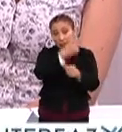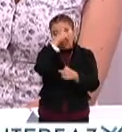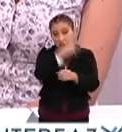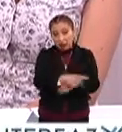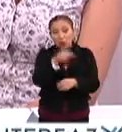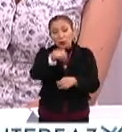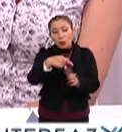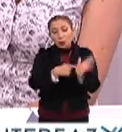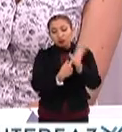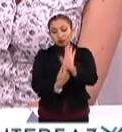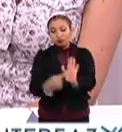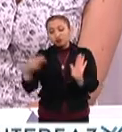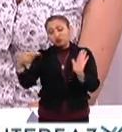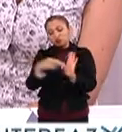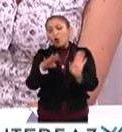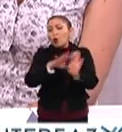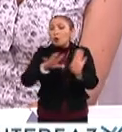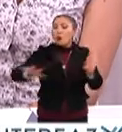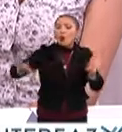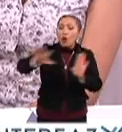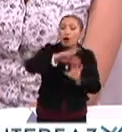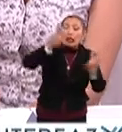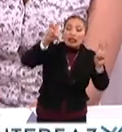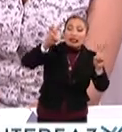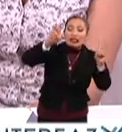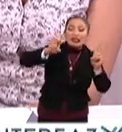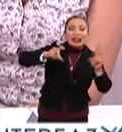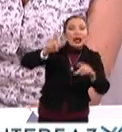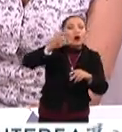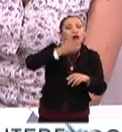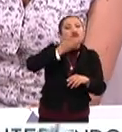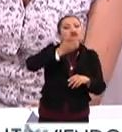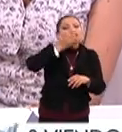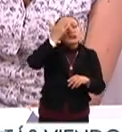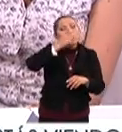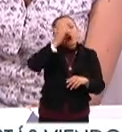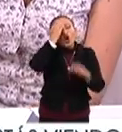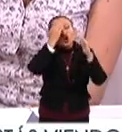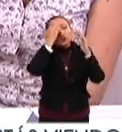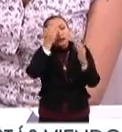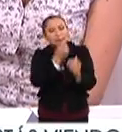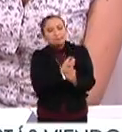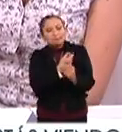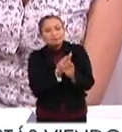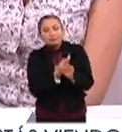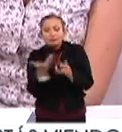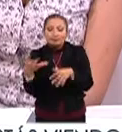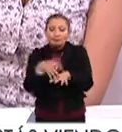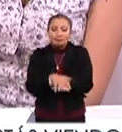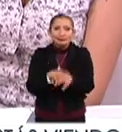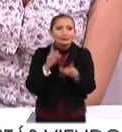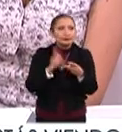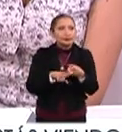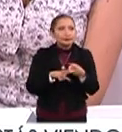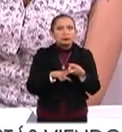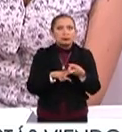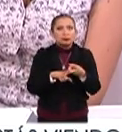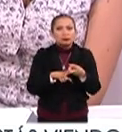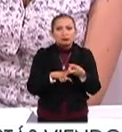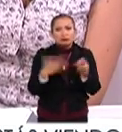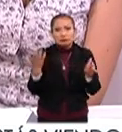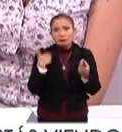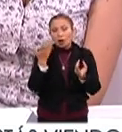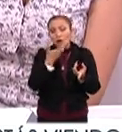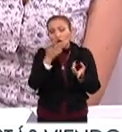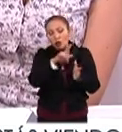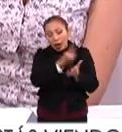pues una revelación de cómo estamos con el contexto de cultura de tolerancia, de inclusión, de